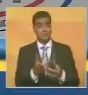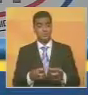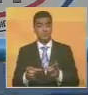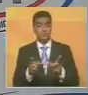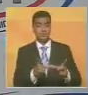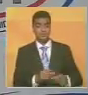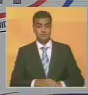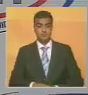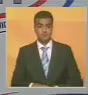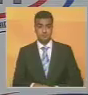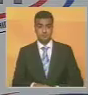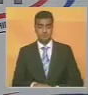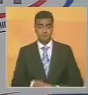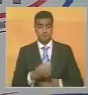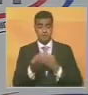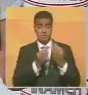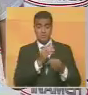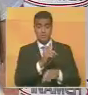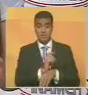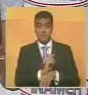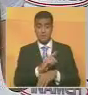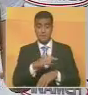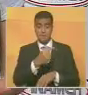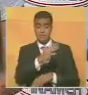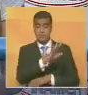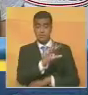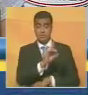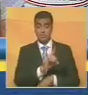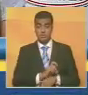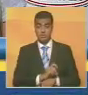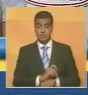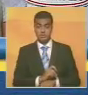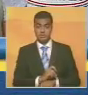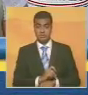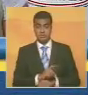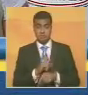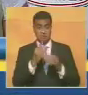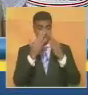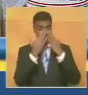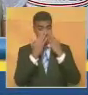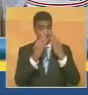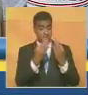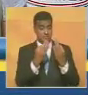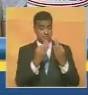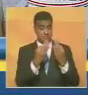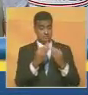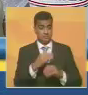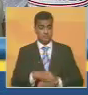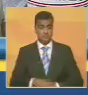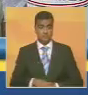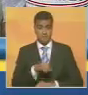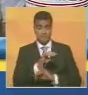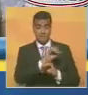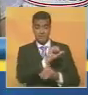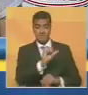zona. Bien, es el reporte del tiempo para las próximas 48 horas, así que usted desde su hogar a tomar previsiones para